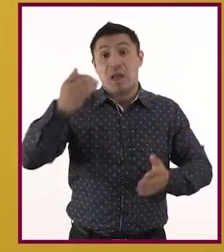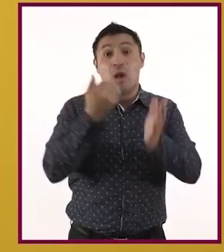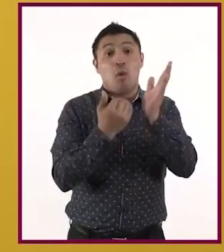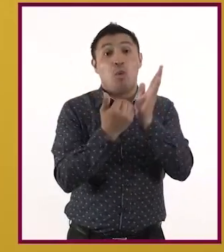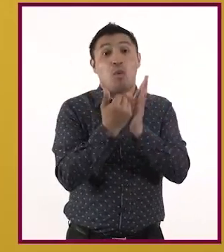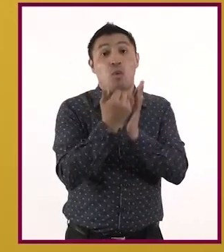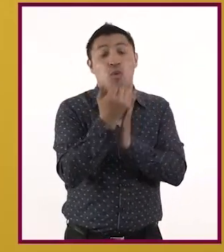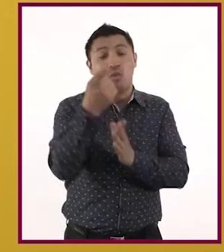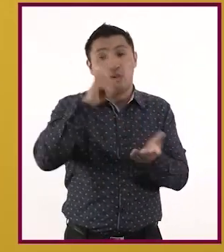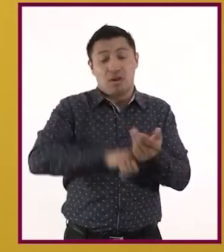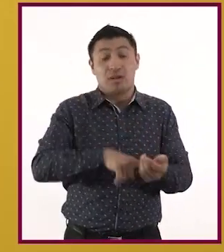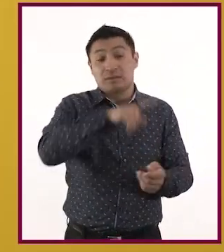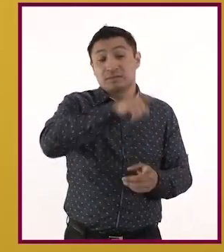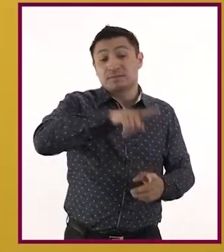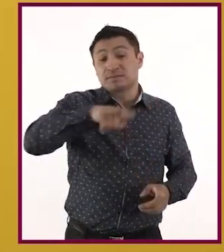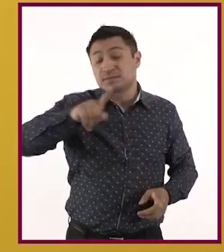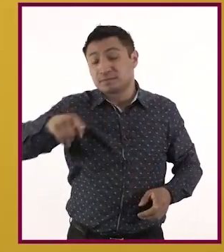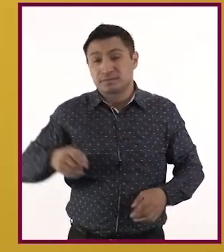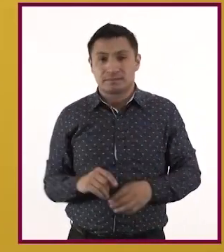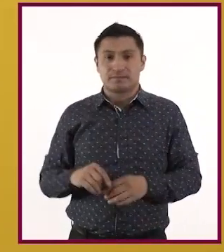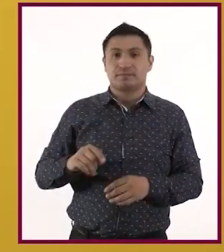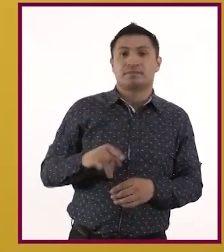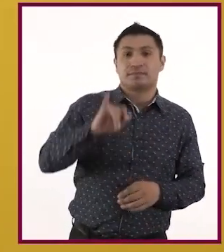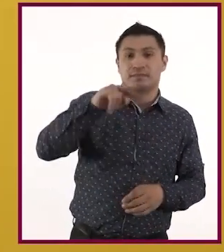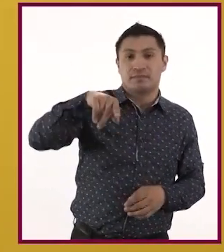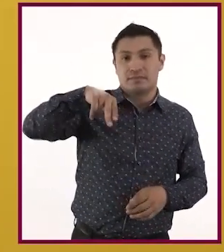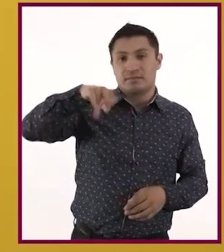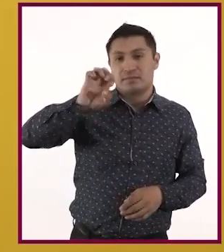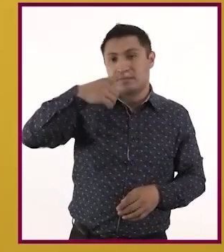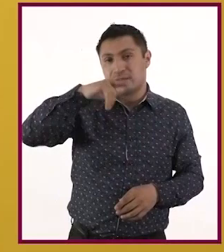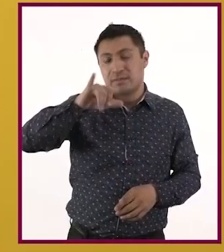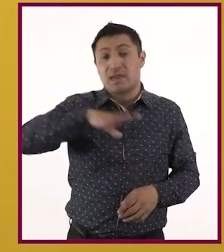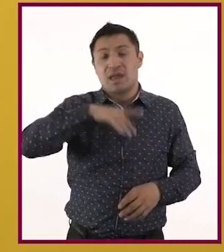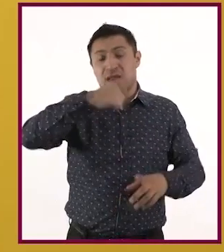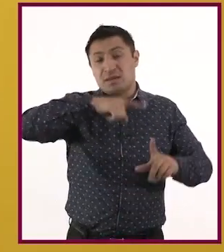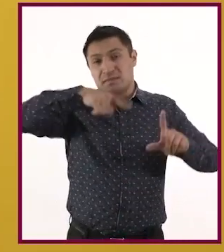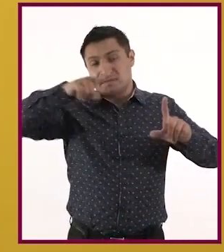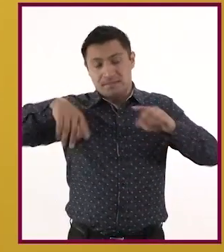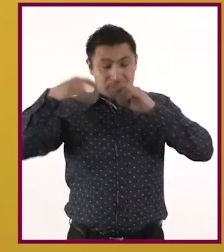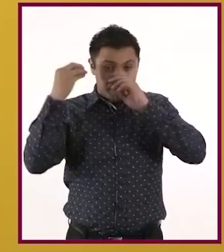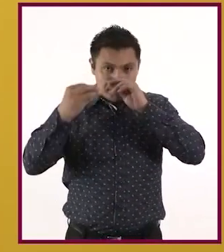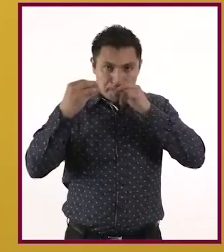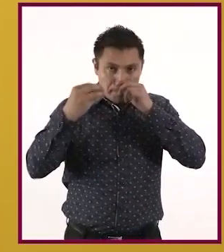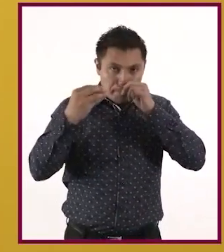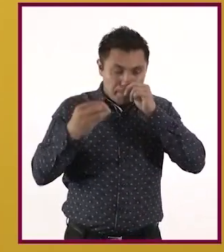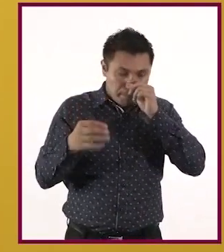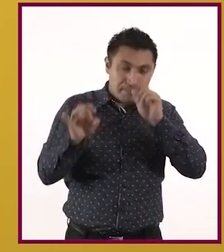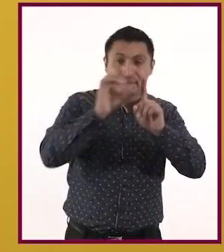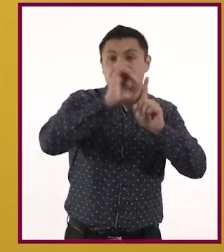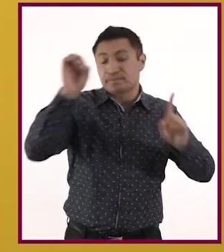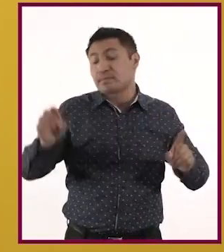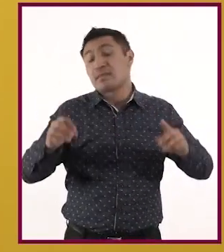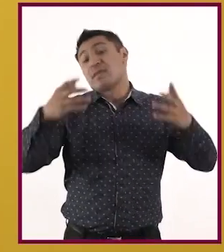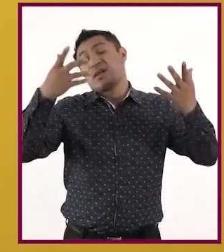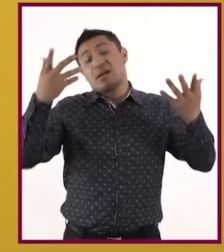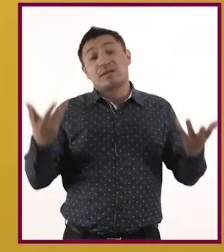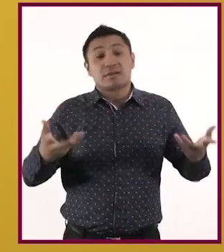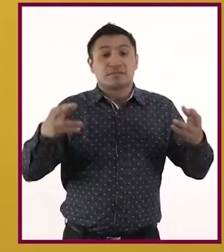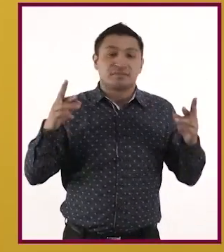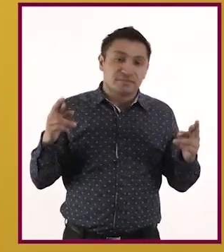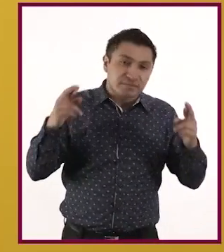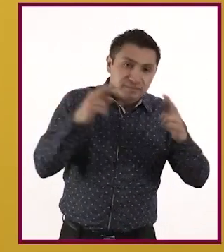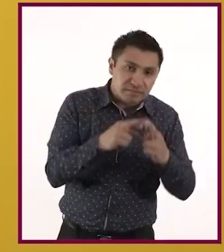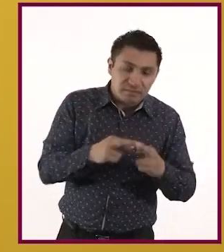aumentado. Para el INEGI, esta categoría incluye una gran diversidad de corrientes, con organización, doctrinas y